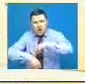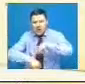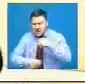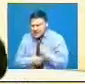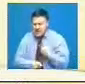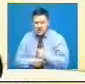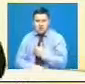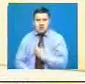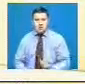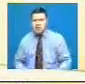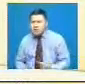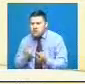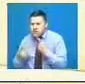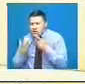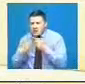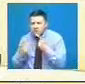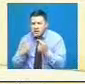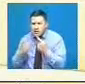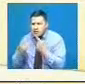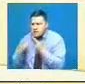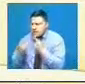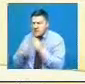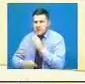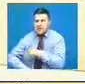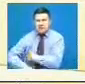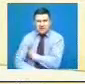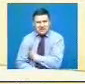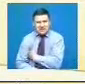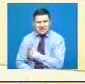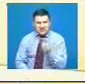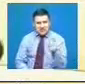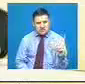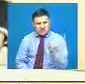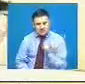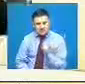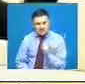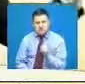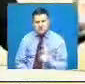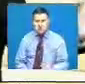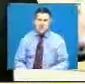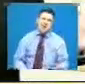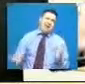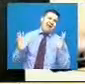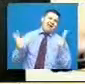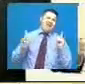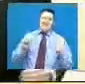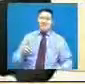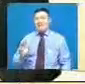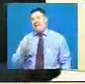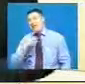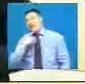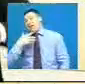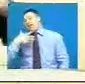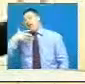trabajo al diálogo con los empresarios, con la ministra Cecilia, no para hablar de